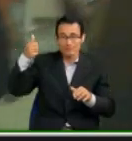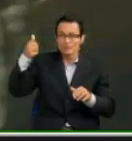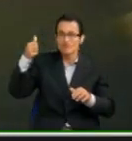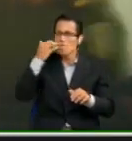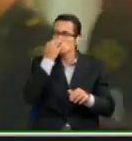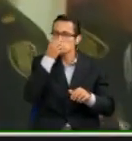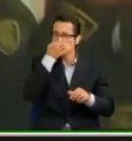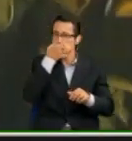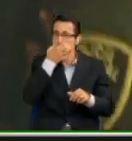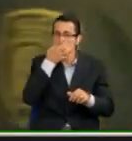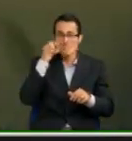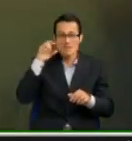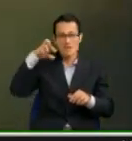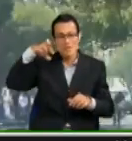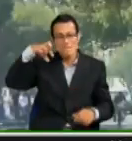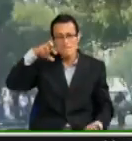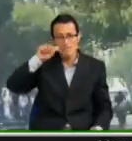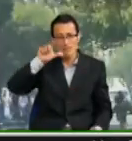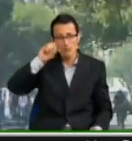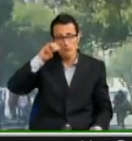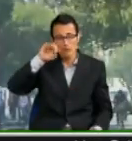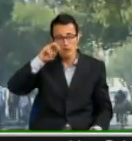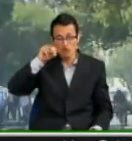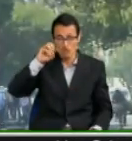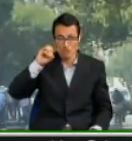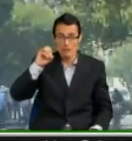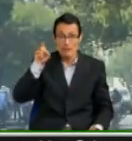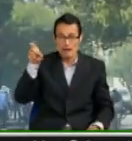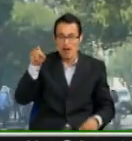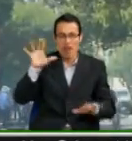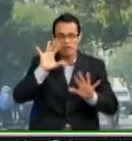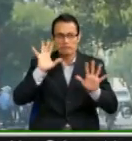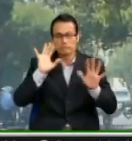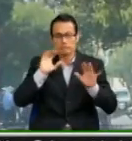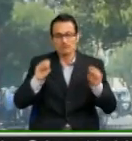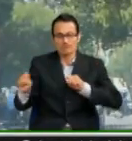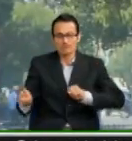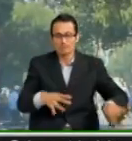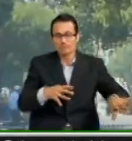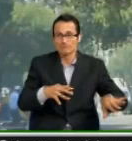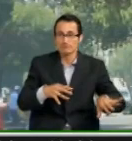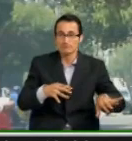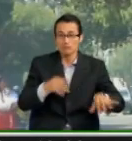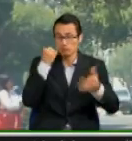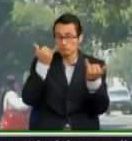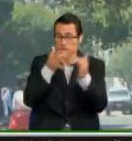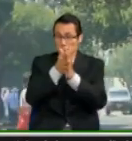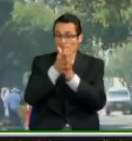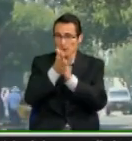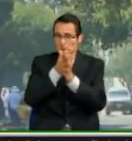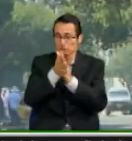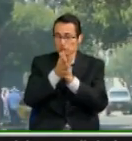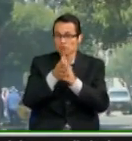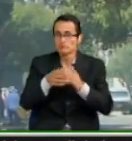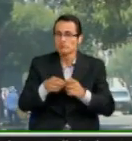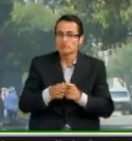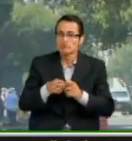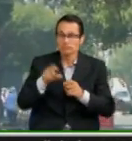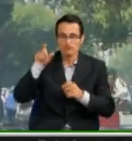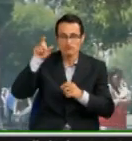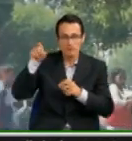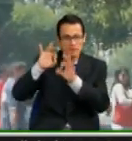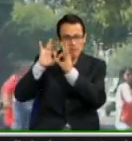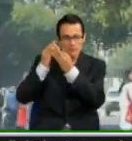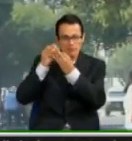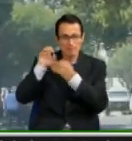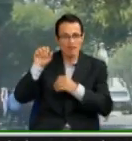Rodolfo Palomino. Nosotros estuvimos hablando telefónicamente con una de sus familiares, la hermana, quien nos ha